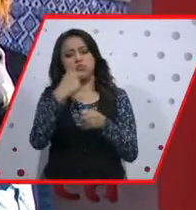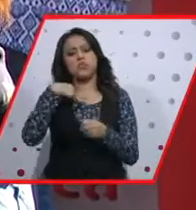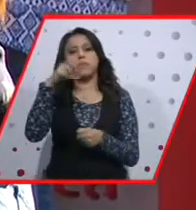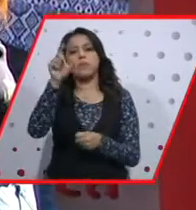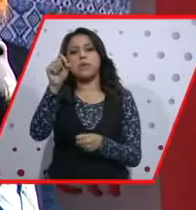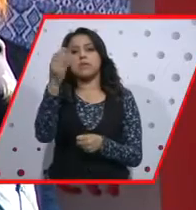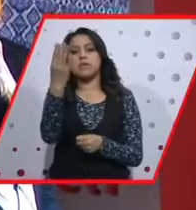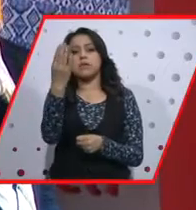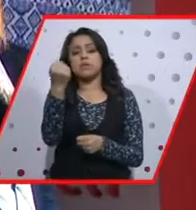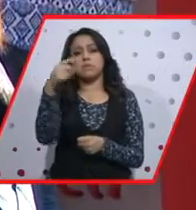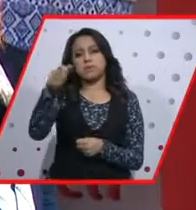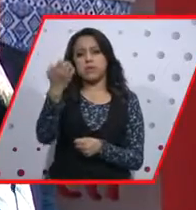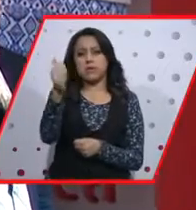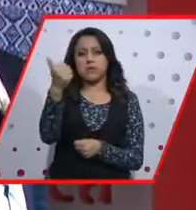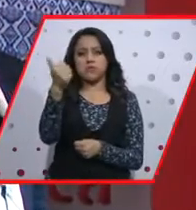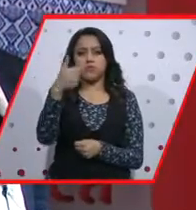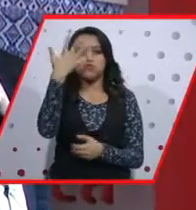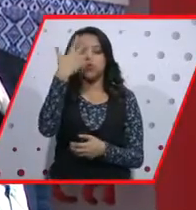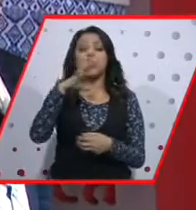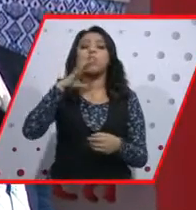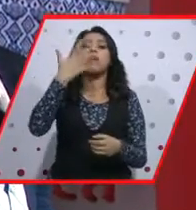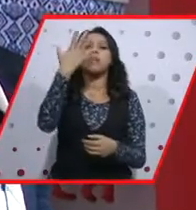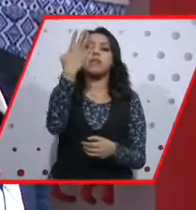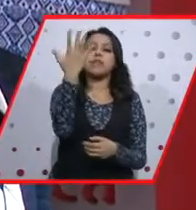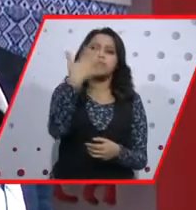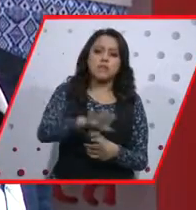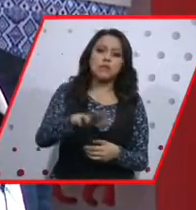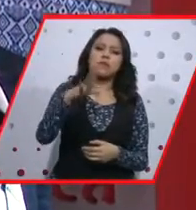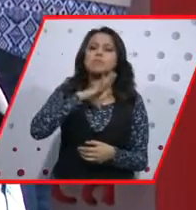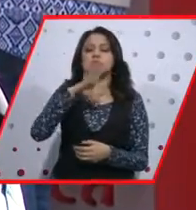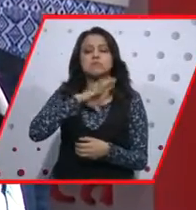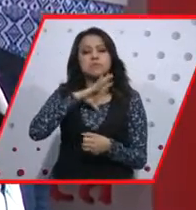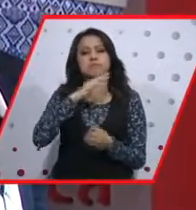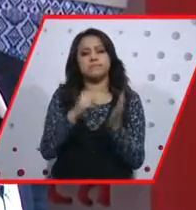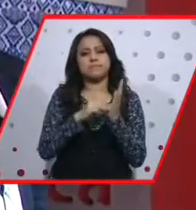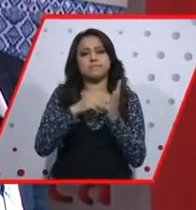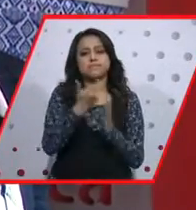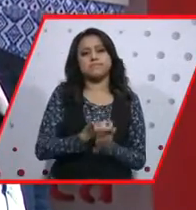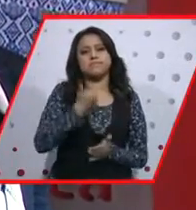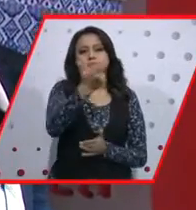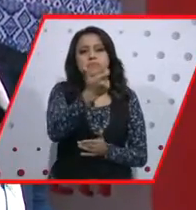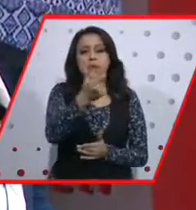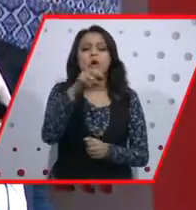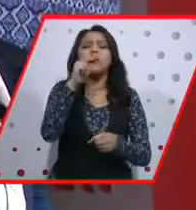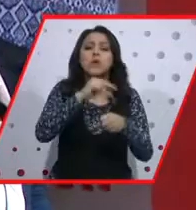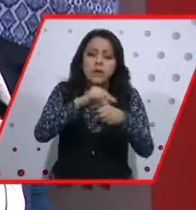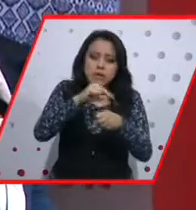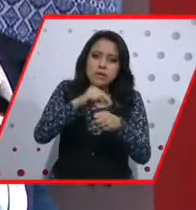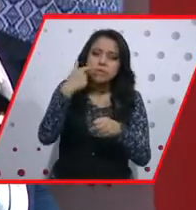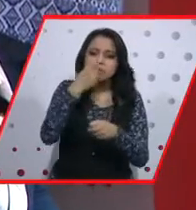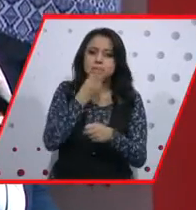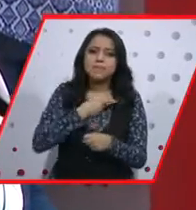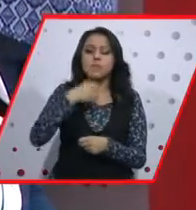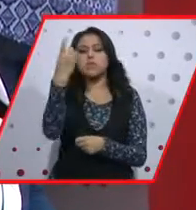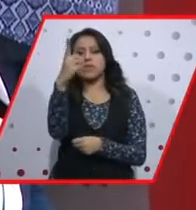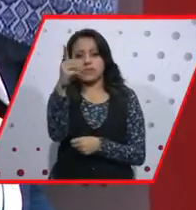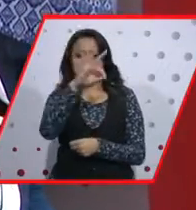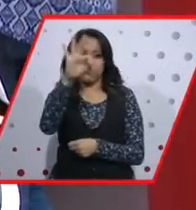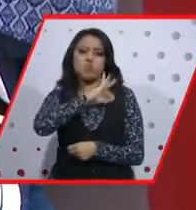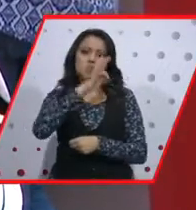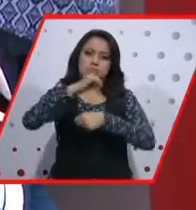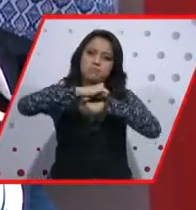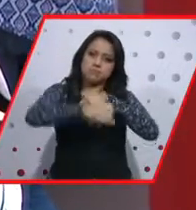9,000. En total fue 16,000 pesos. Y me dijo el doctor, mira, en diciembre yo te opero. Entonces yo llegué